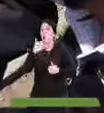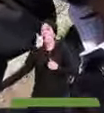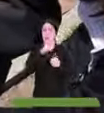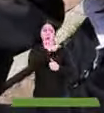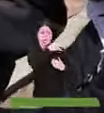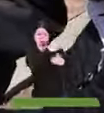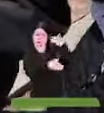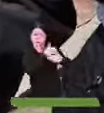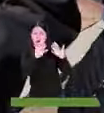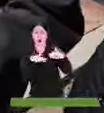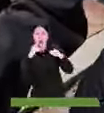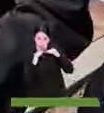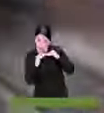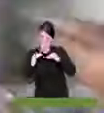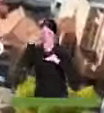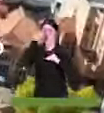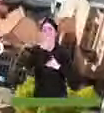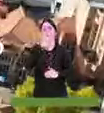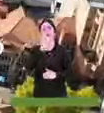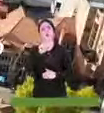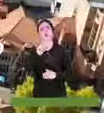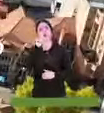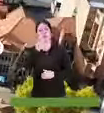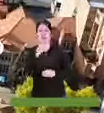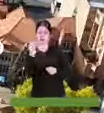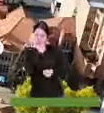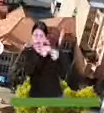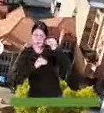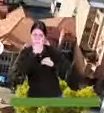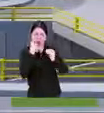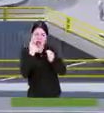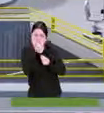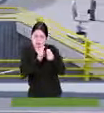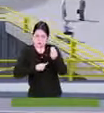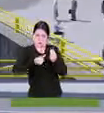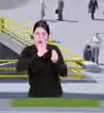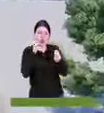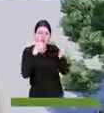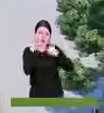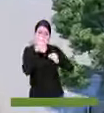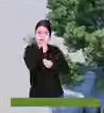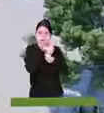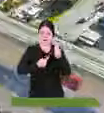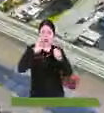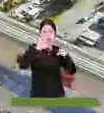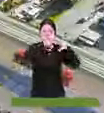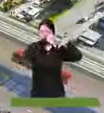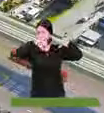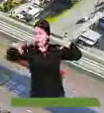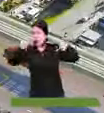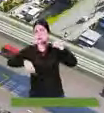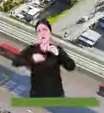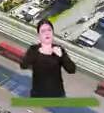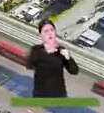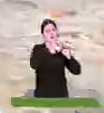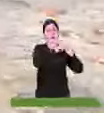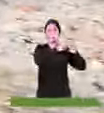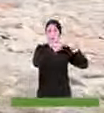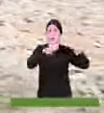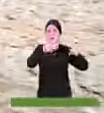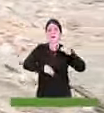un 49.6% en los diseños de la obra civil del viaducto, estaciones, patio taller y estructuras